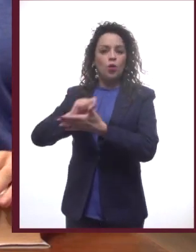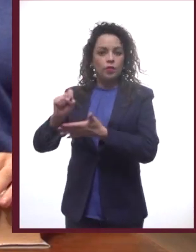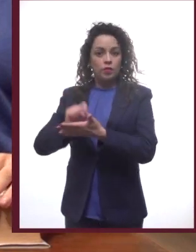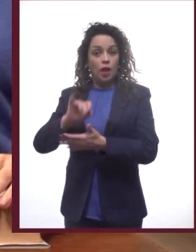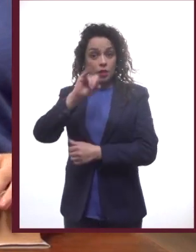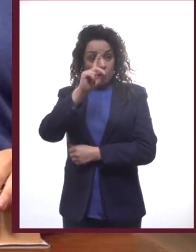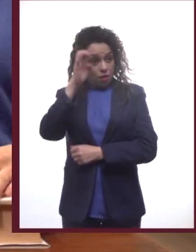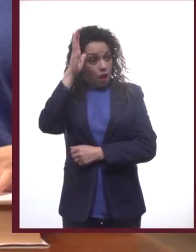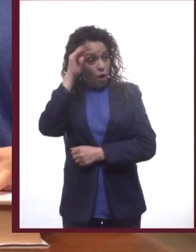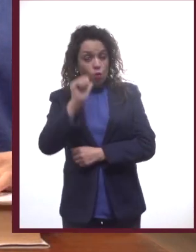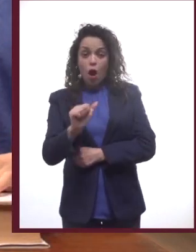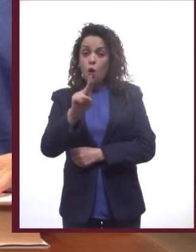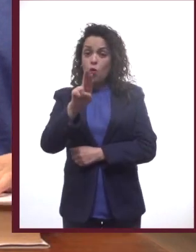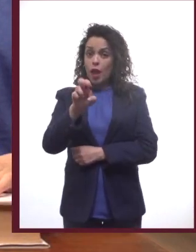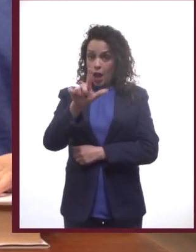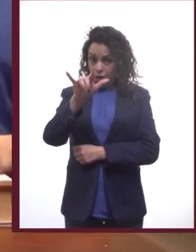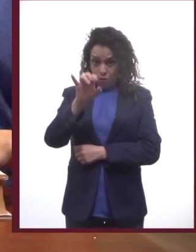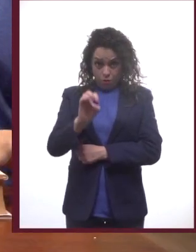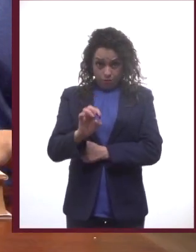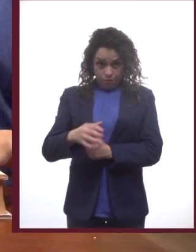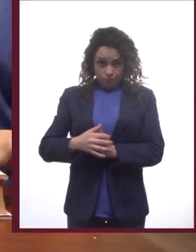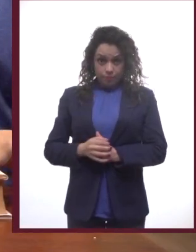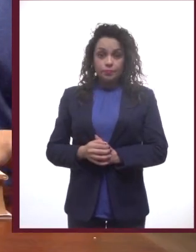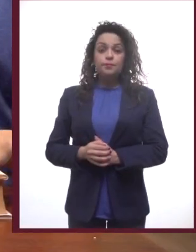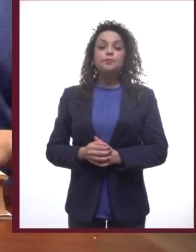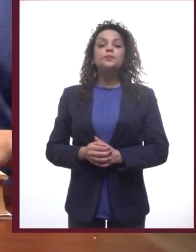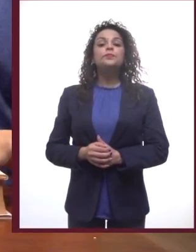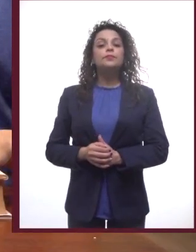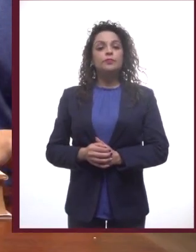¿Estás de acuerdo, Aurelio?